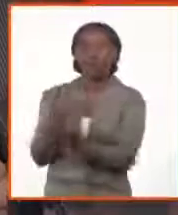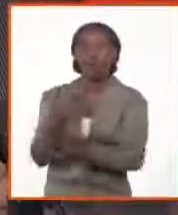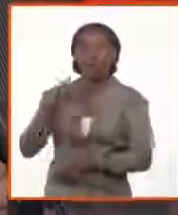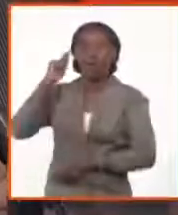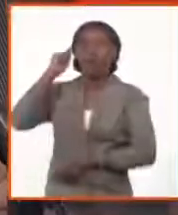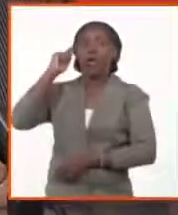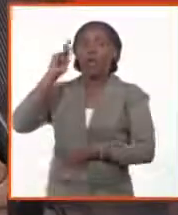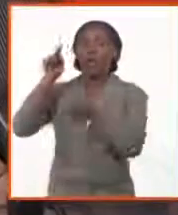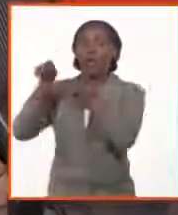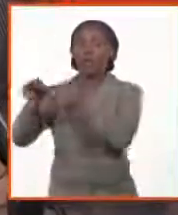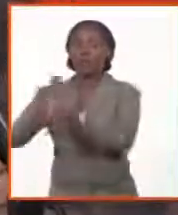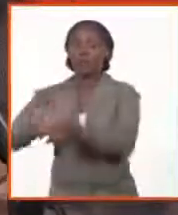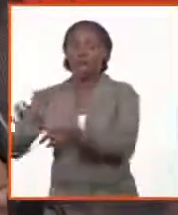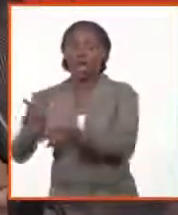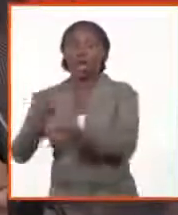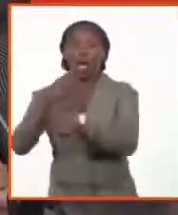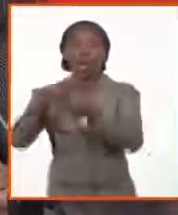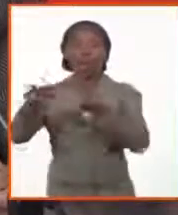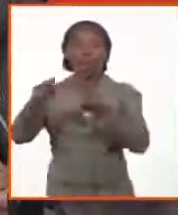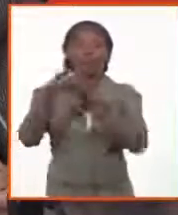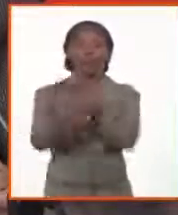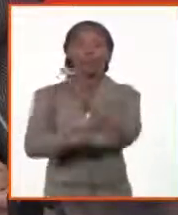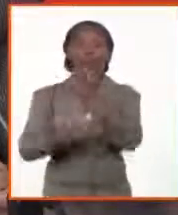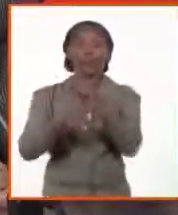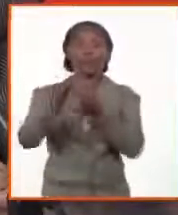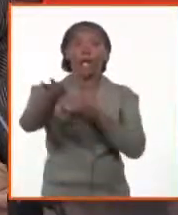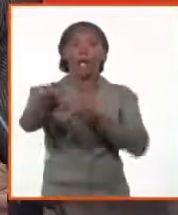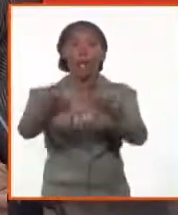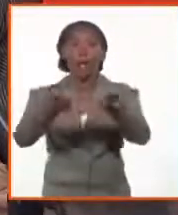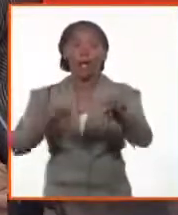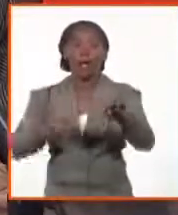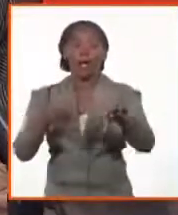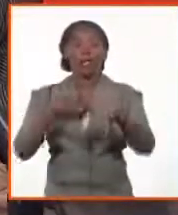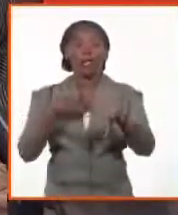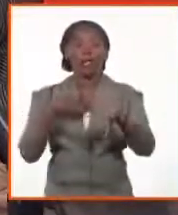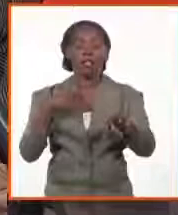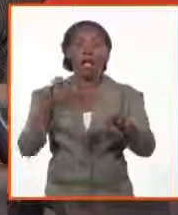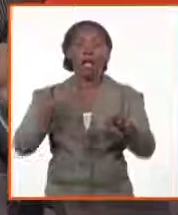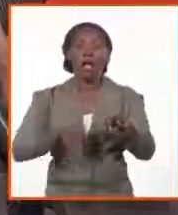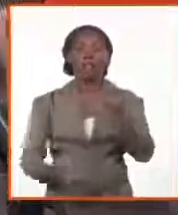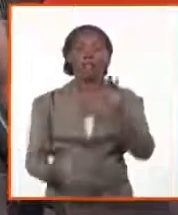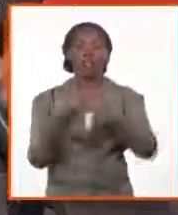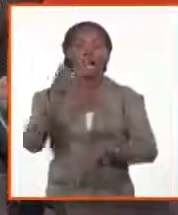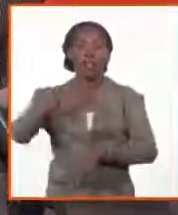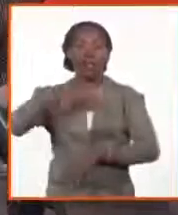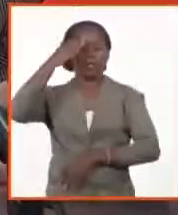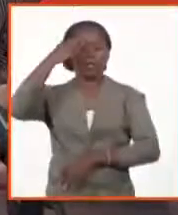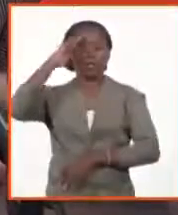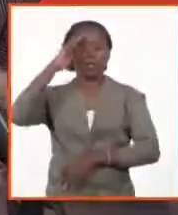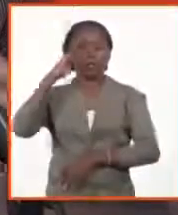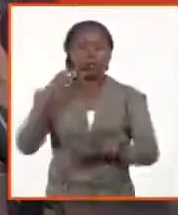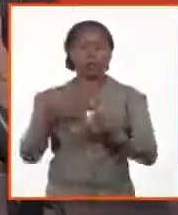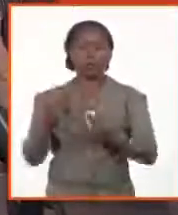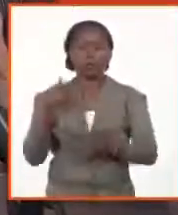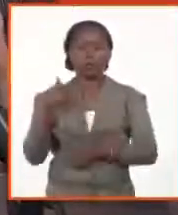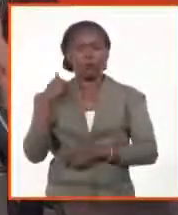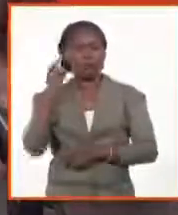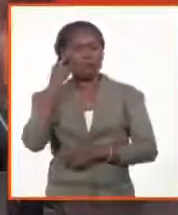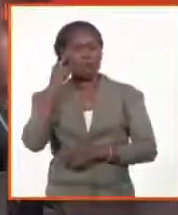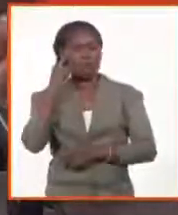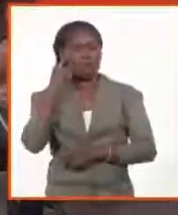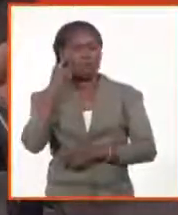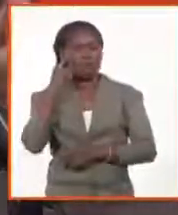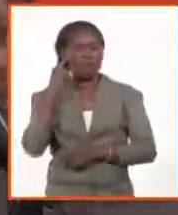sobrepasado como decir después del choque las hemorragias recordando bueno adelante